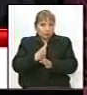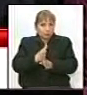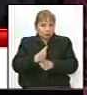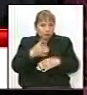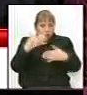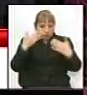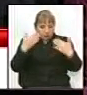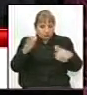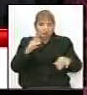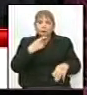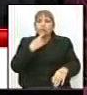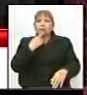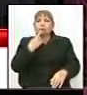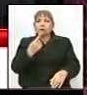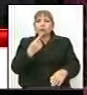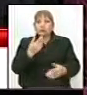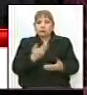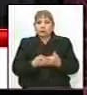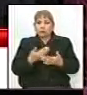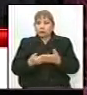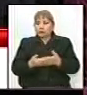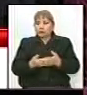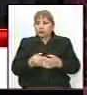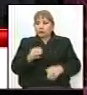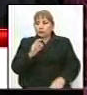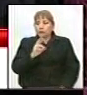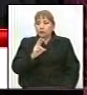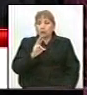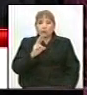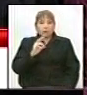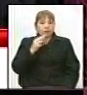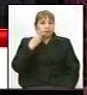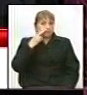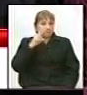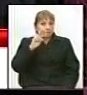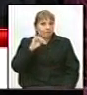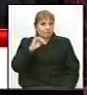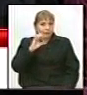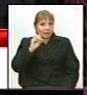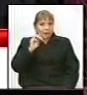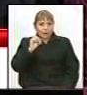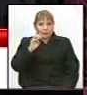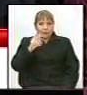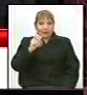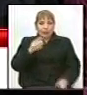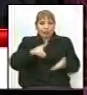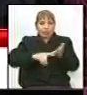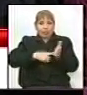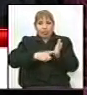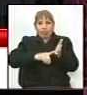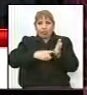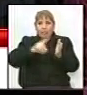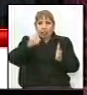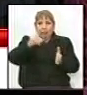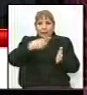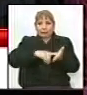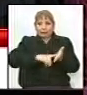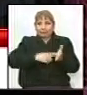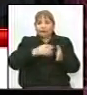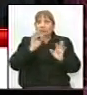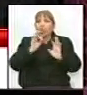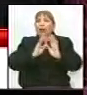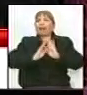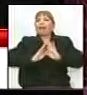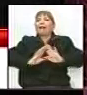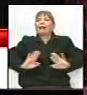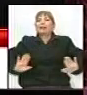se ha mencionado que una alternativa es la biometría, poder solicitar adherentes con huella. Eso descartaría la